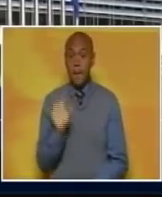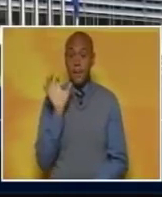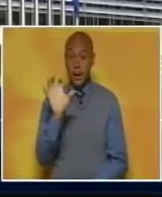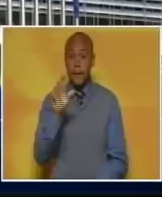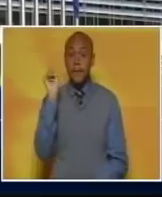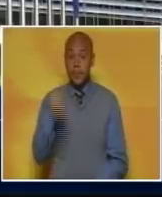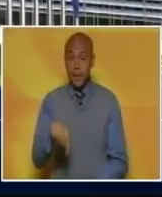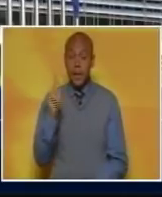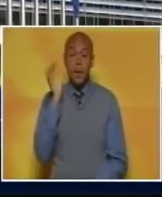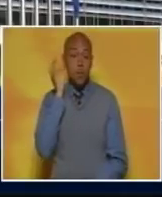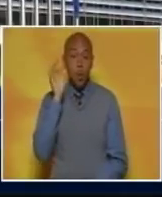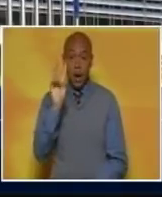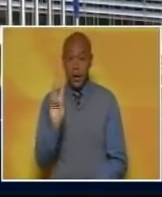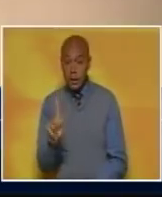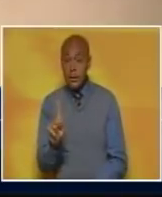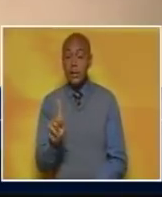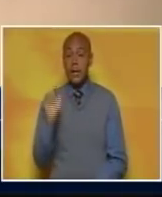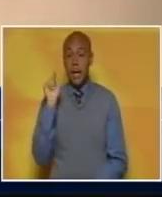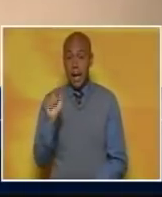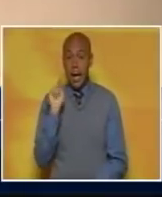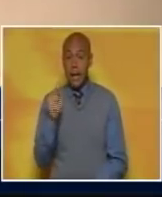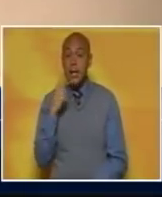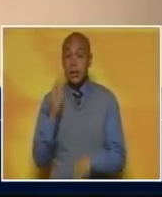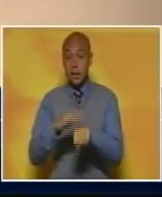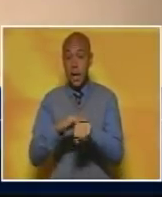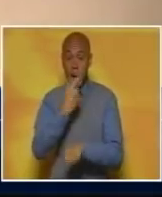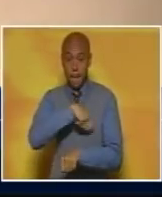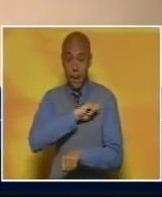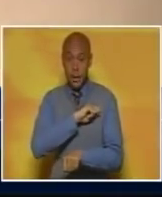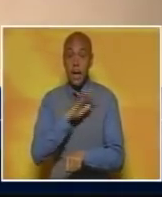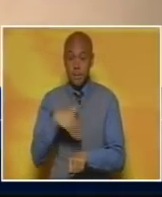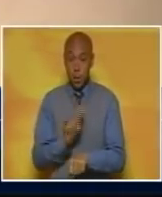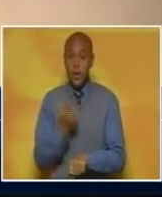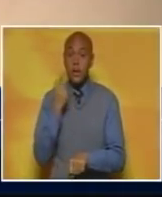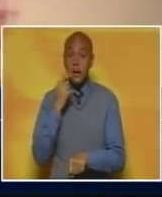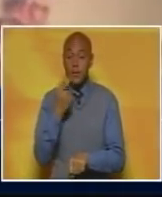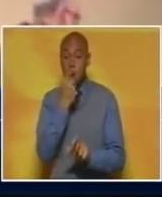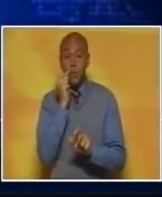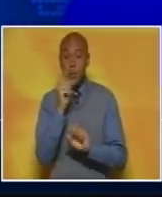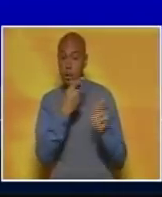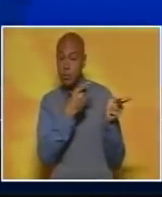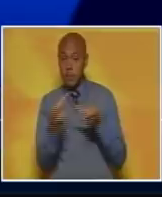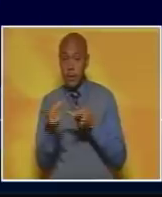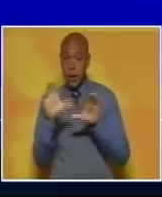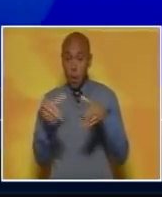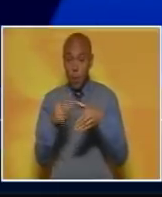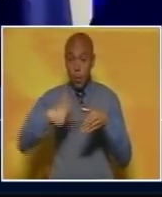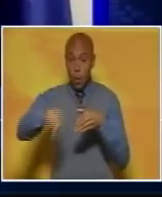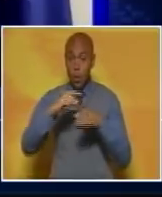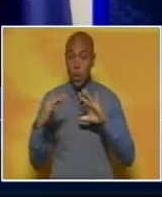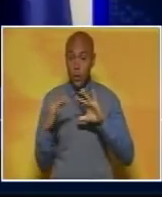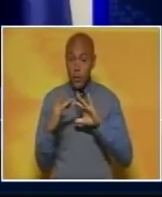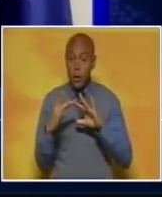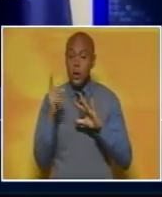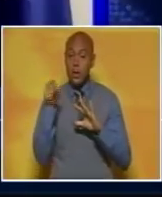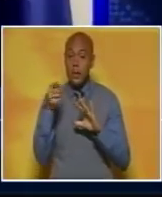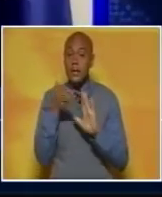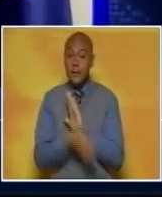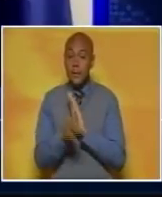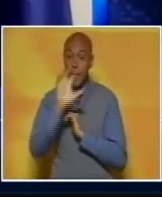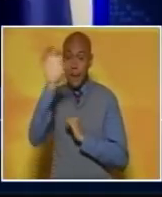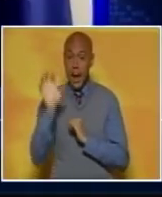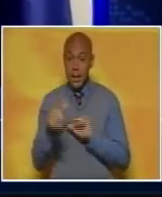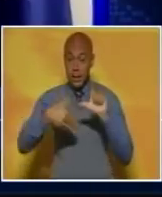González Laya señaló que ha ofrecido que España acoja la próxima reunión del Grupo Internacional de Contacto, que incluye tanto a